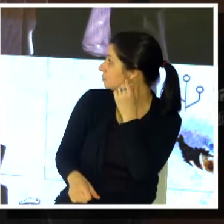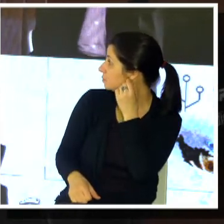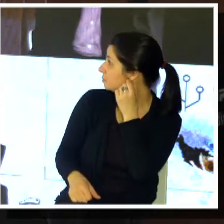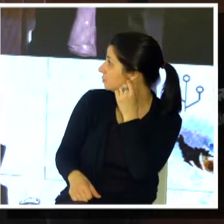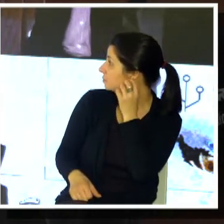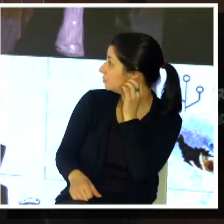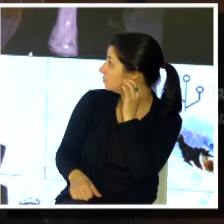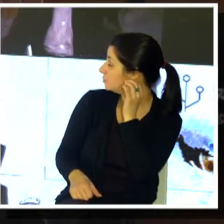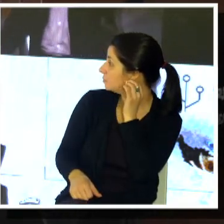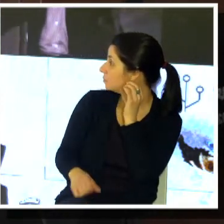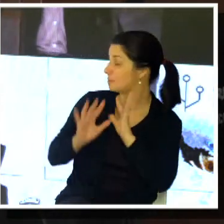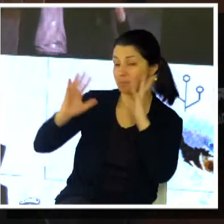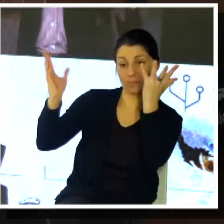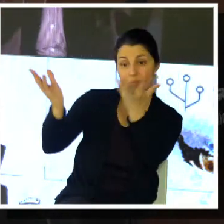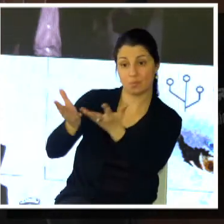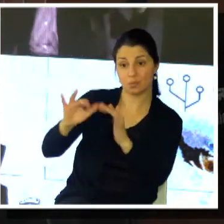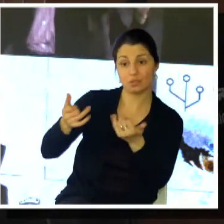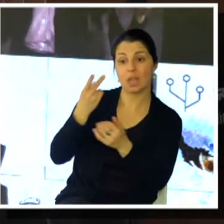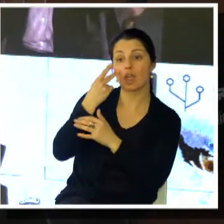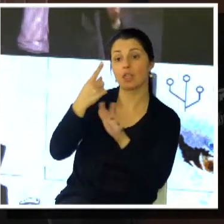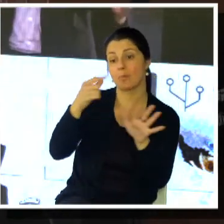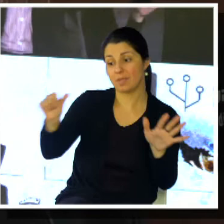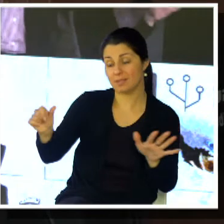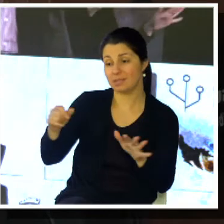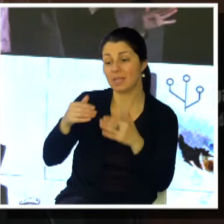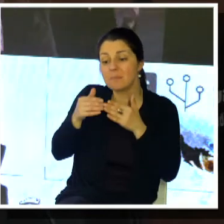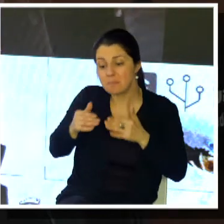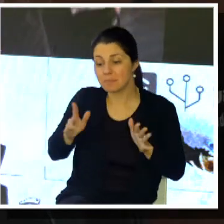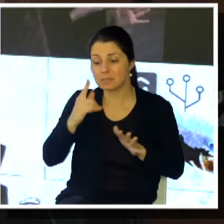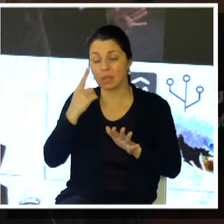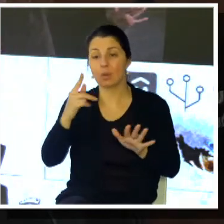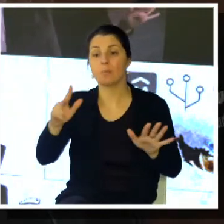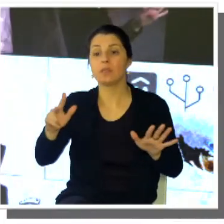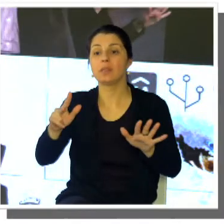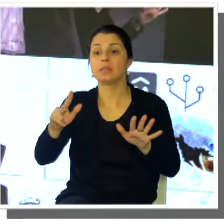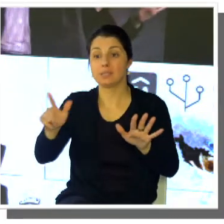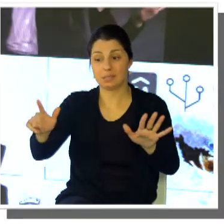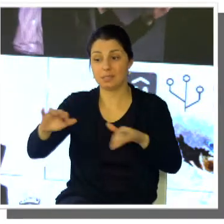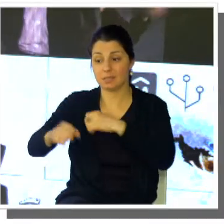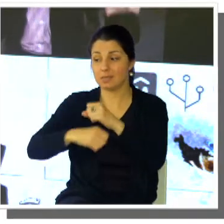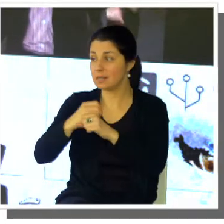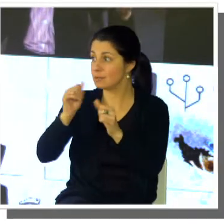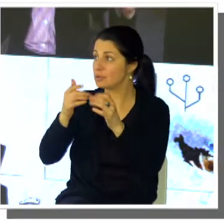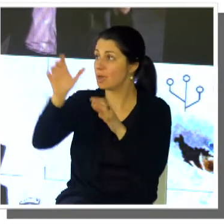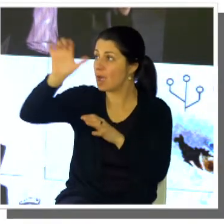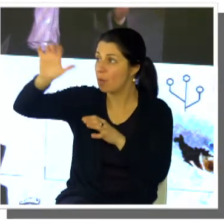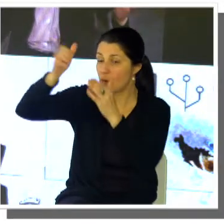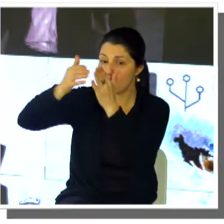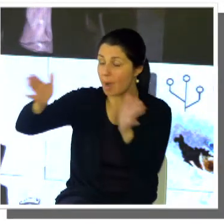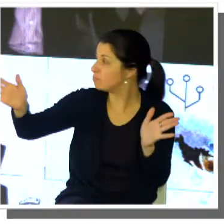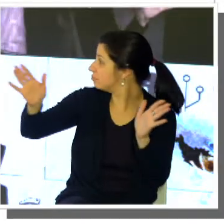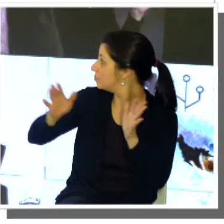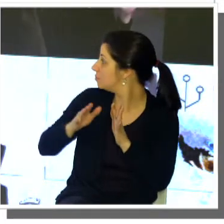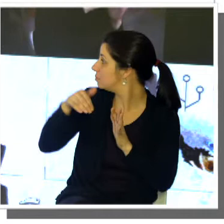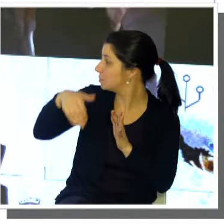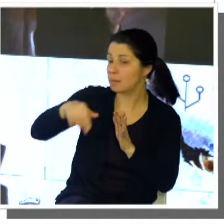y LTE-M en el mundo. Ya desde 2016 y principio de 2017, Deutsche Telekom desplegaba Narrowband IoT en Europa, seguimos con M1